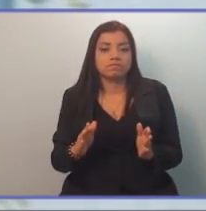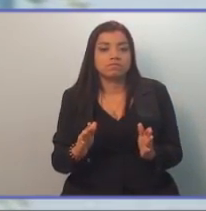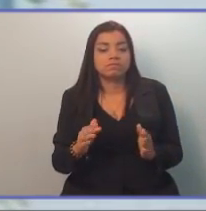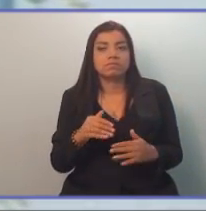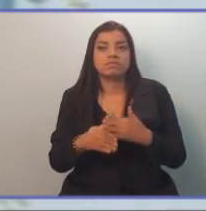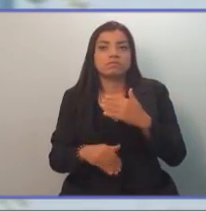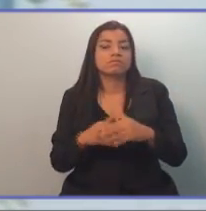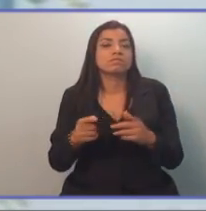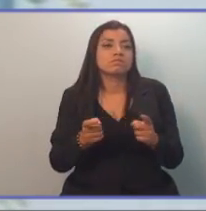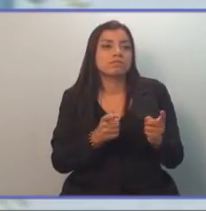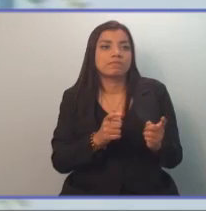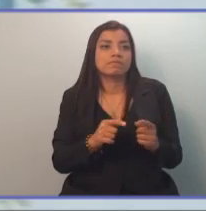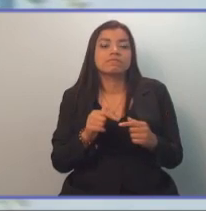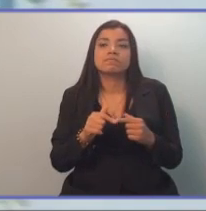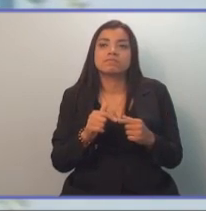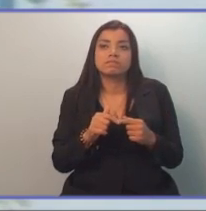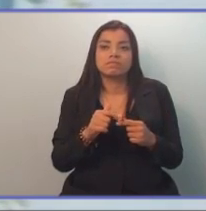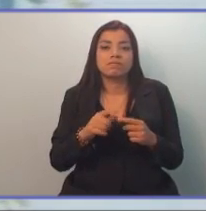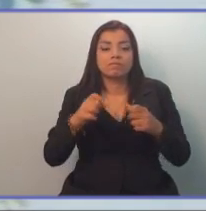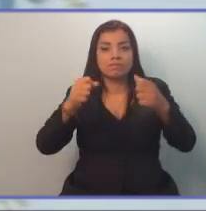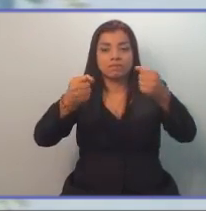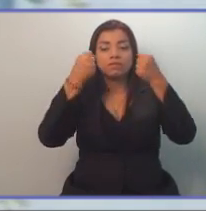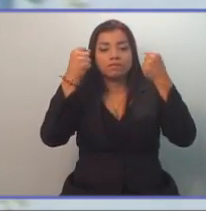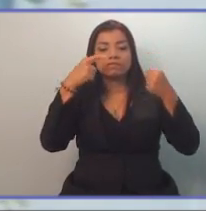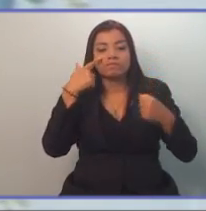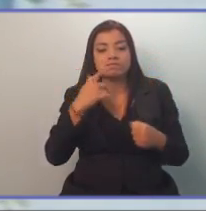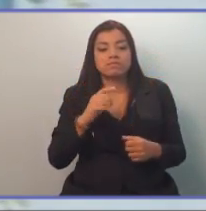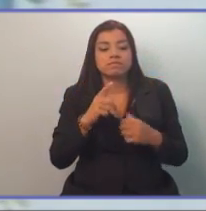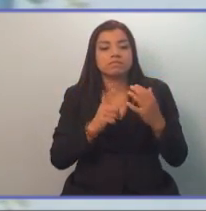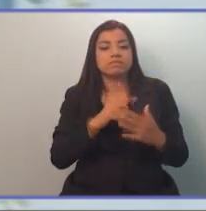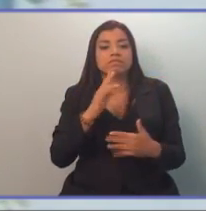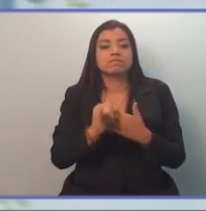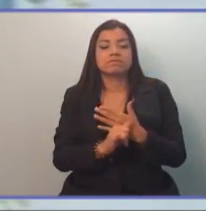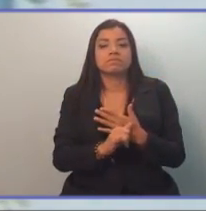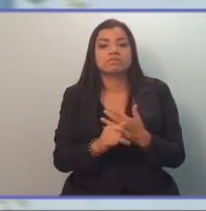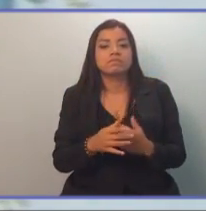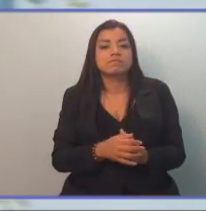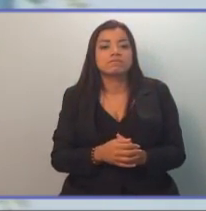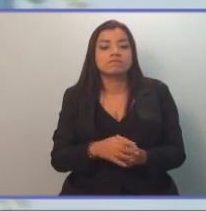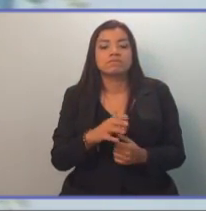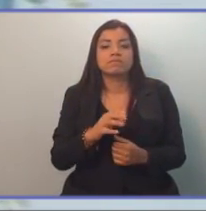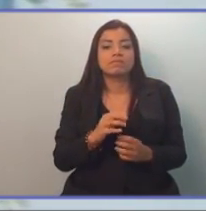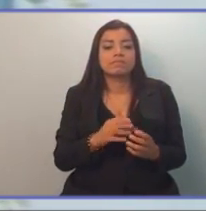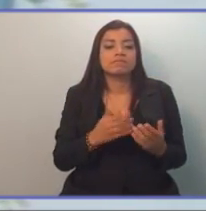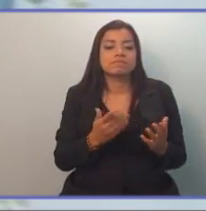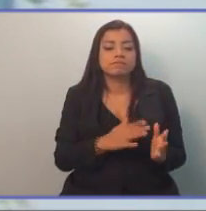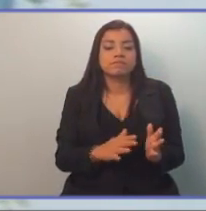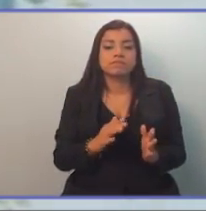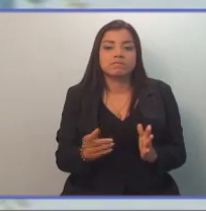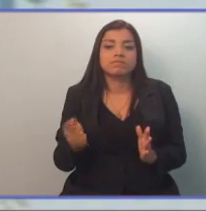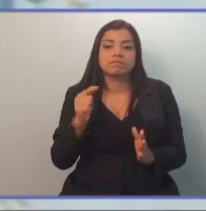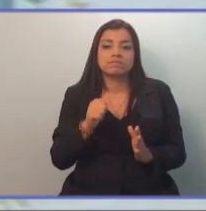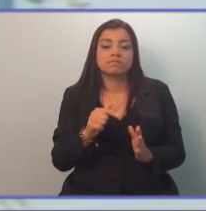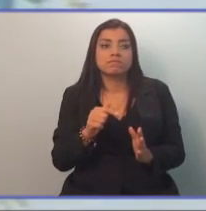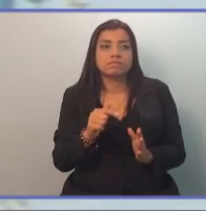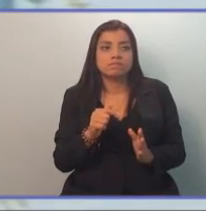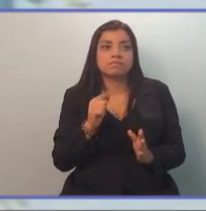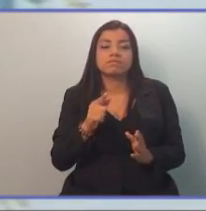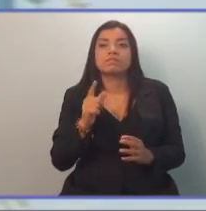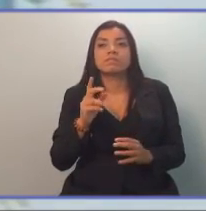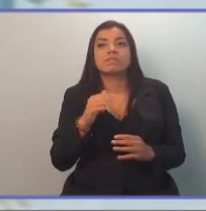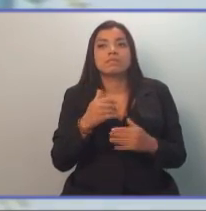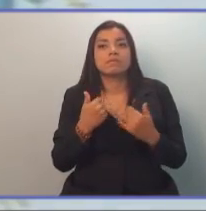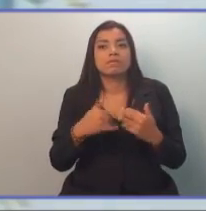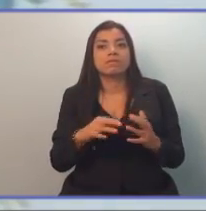casos. Sala Penal tiene, por ejemplo, el proyecto Proteus, que es cero papel. Eso va a ir